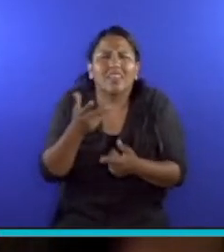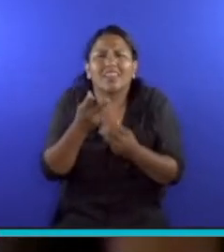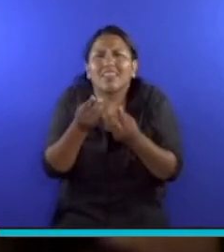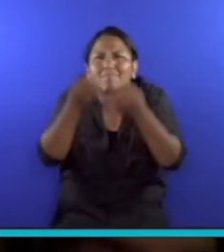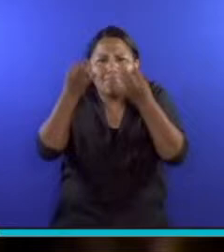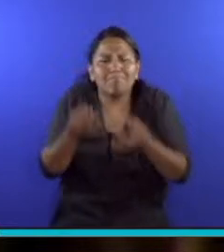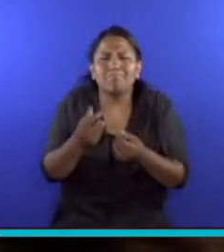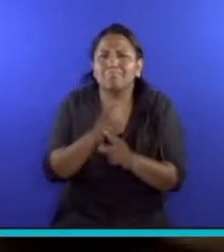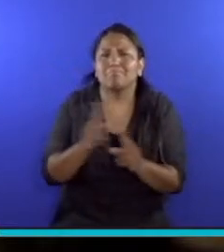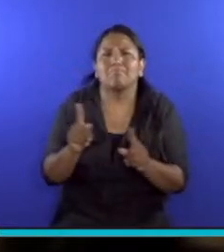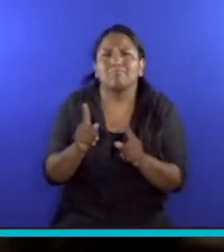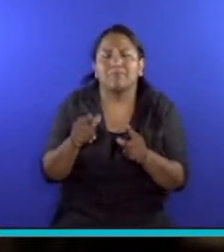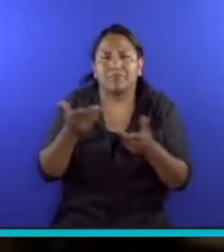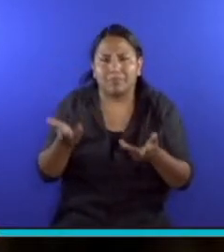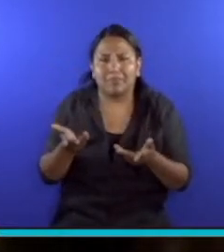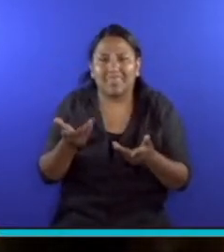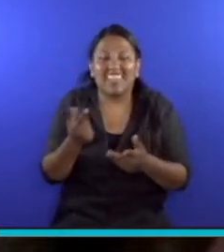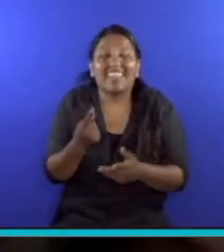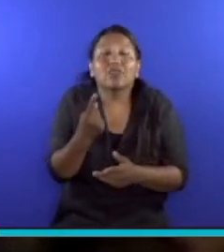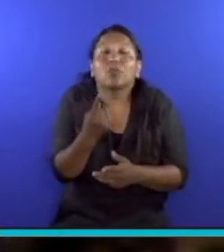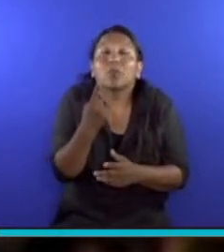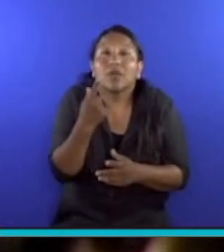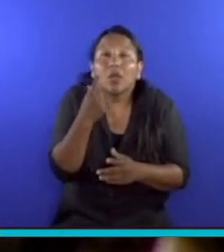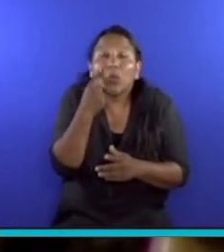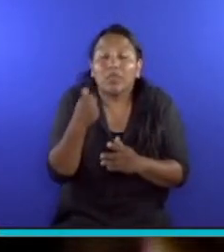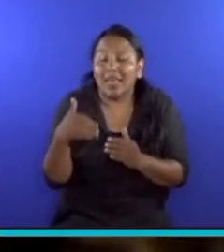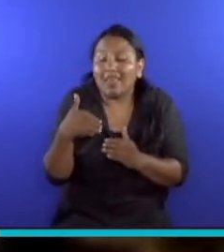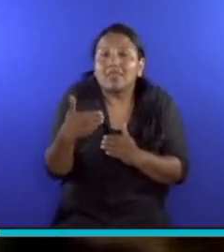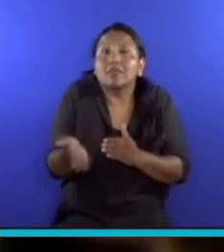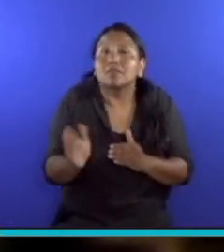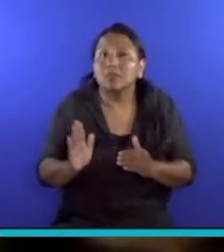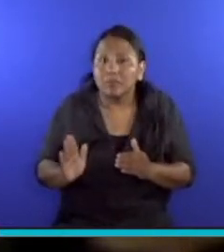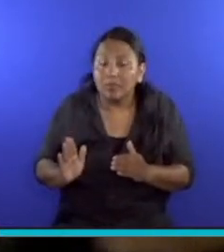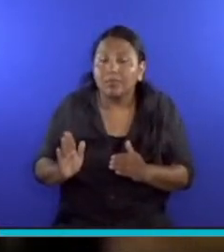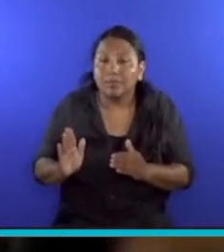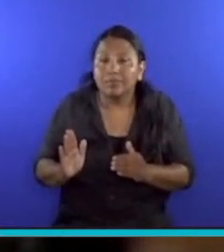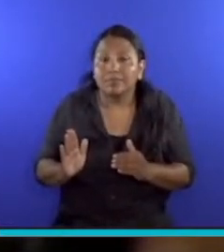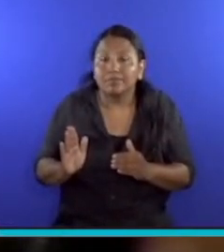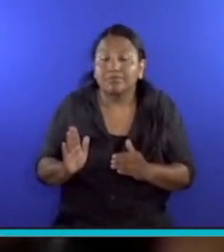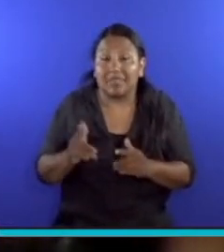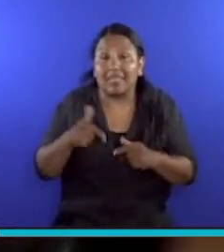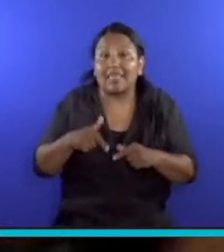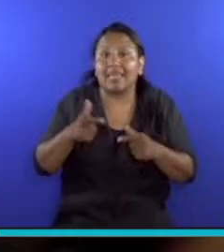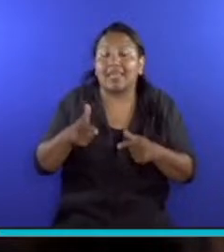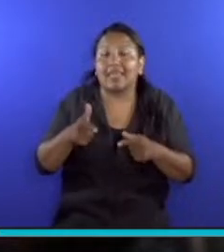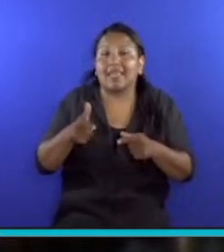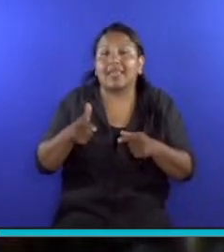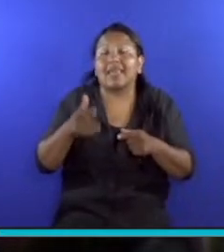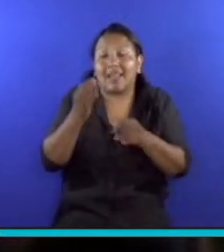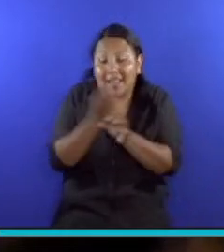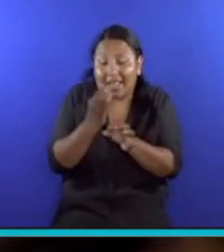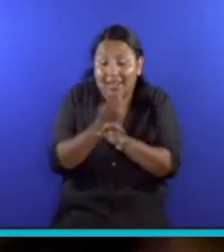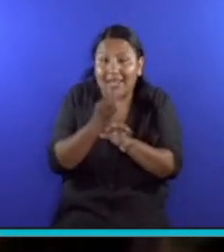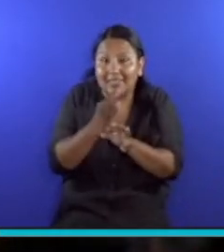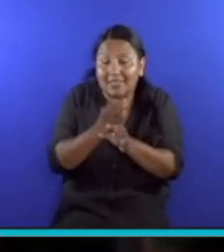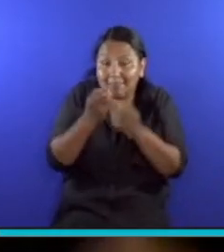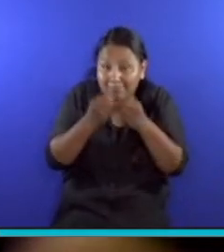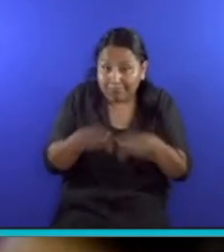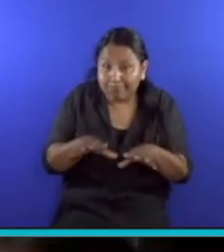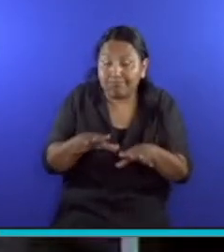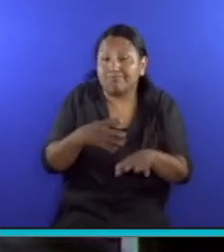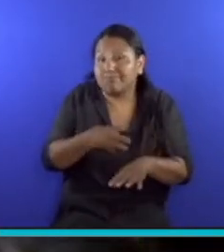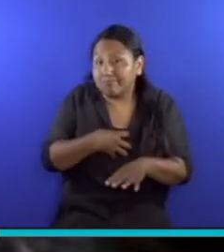Eso sucedió un día después de que se iniciaran las clases de forma